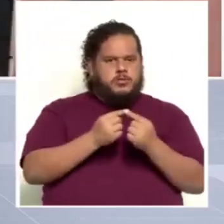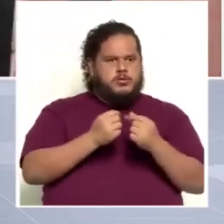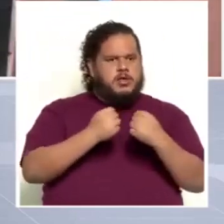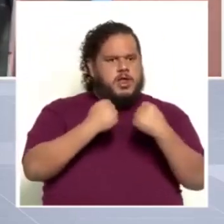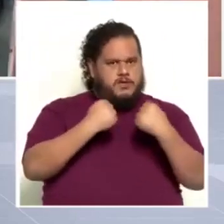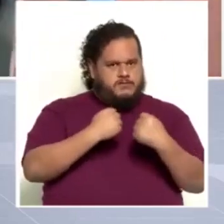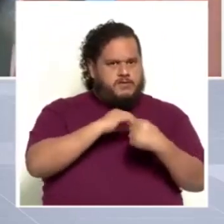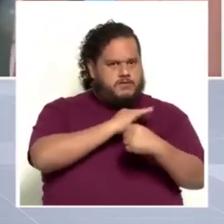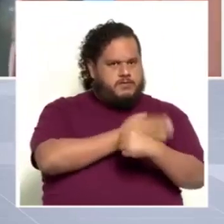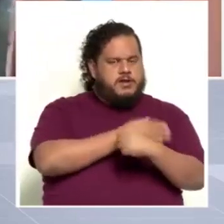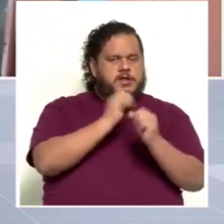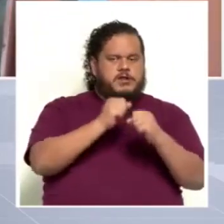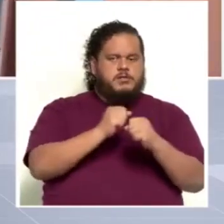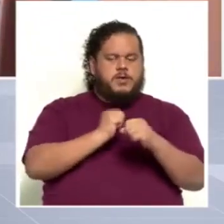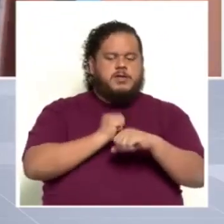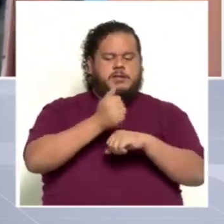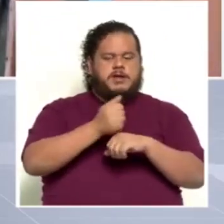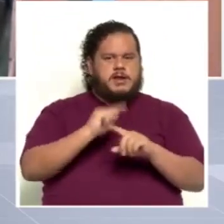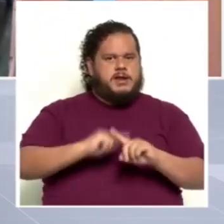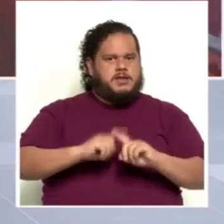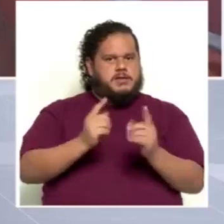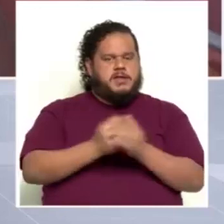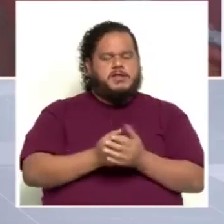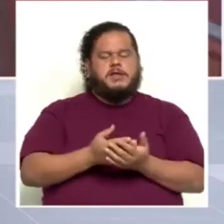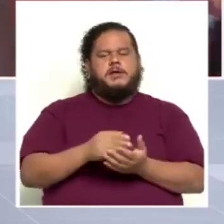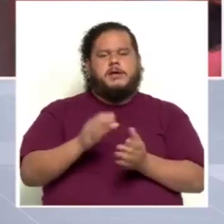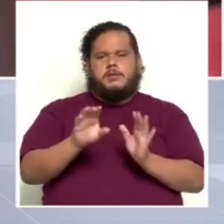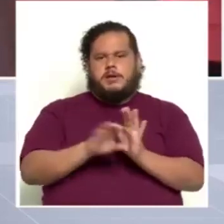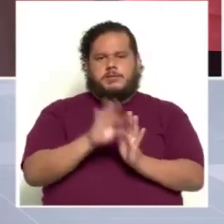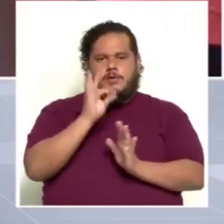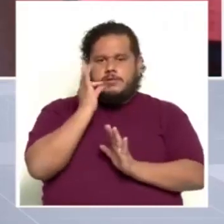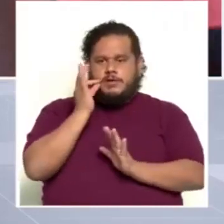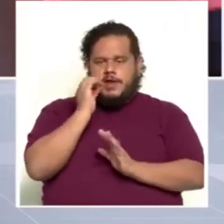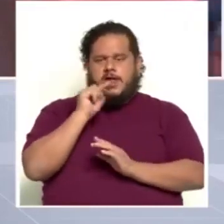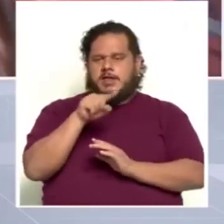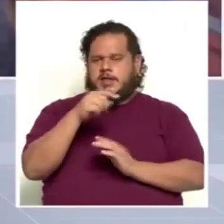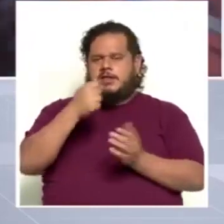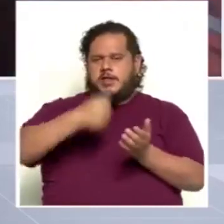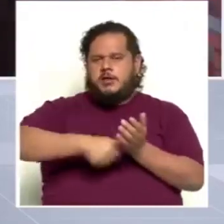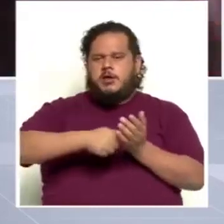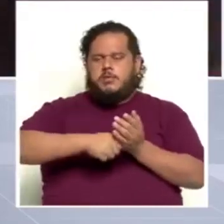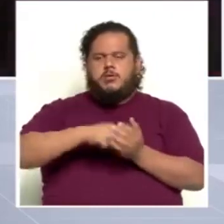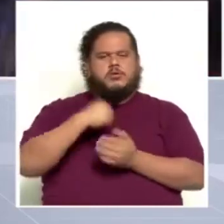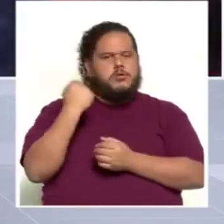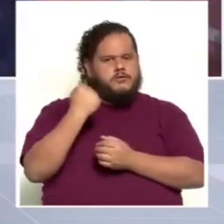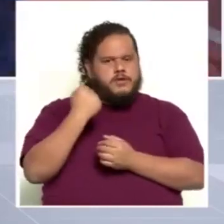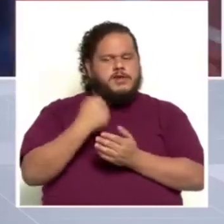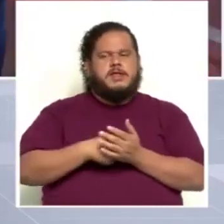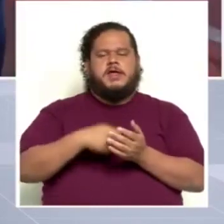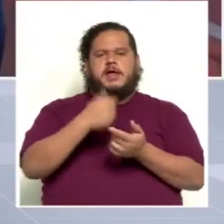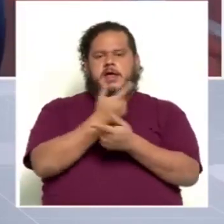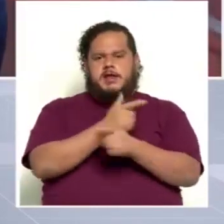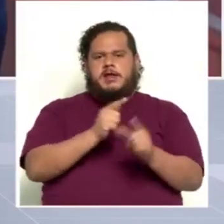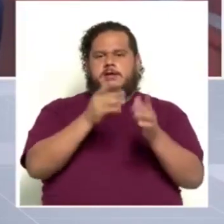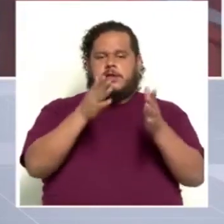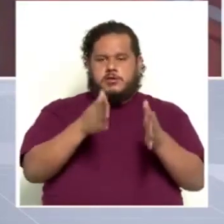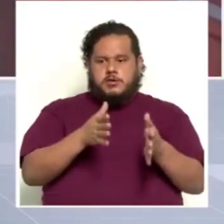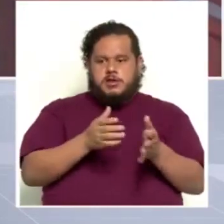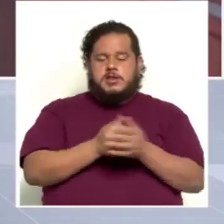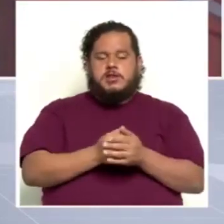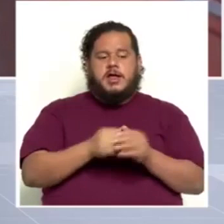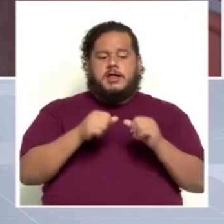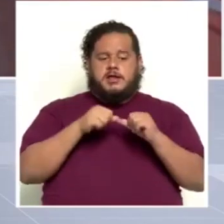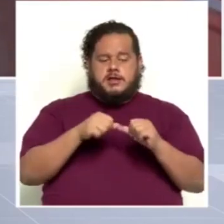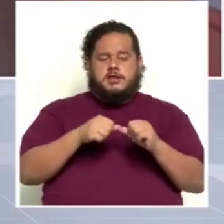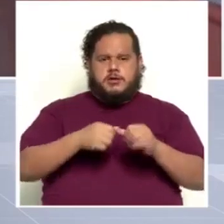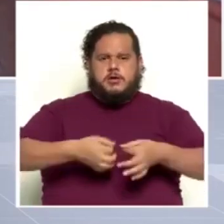la diferencia. En el caso de don José María Figueres me da la impresión de que es ese voto duro liberacionista que se mantuvo firme en este proceso,